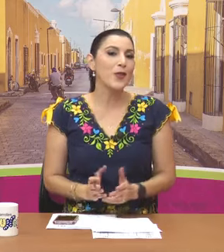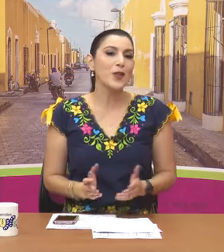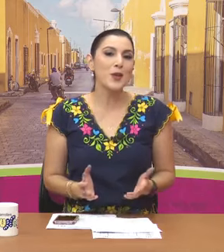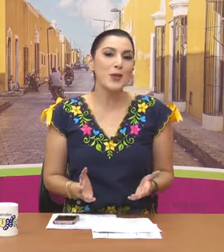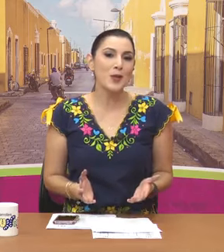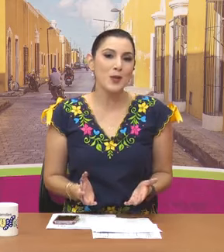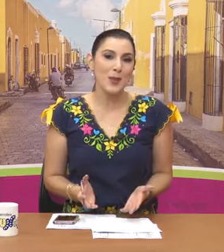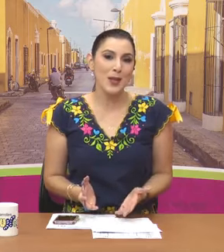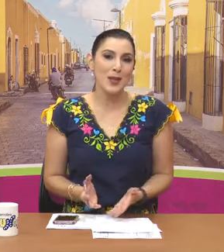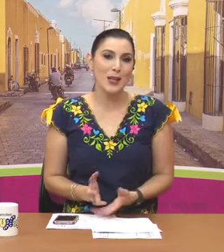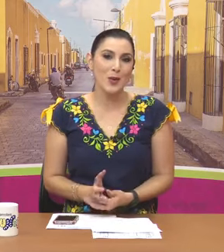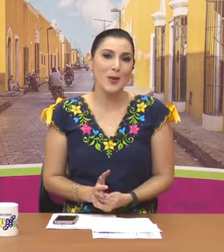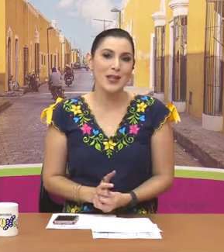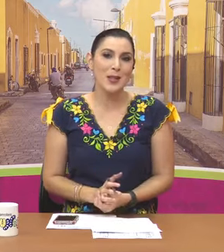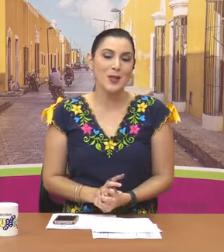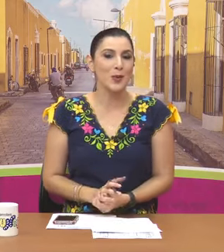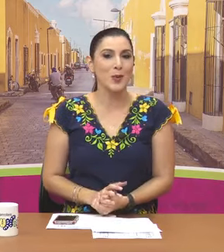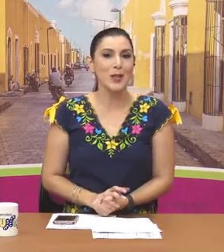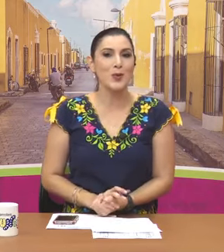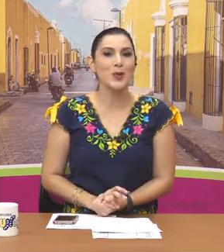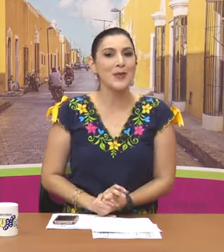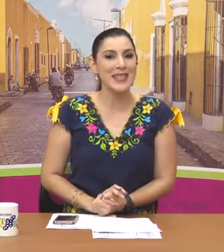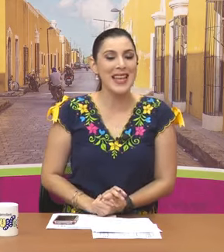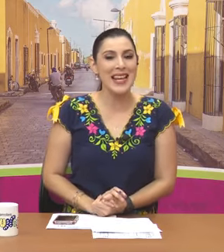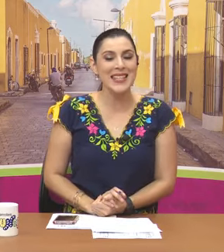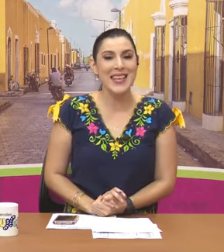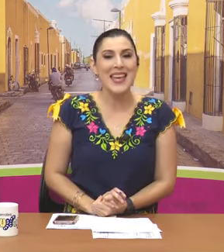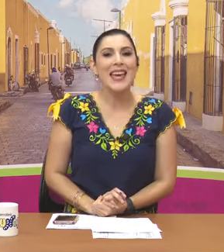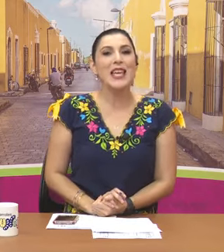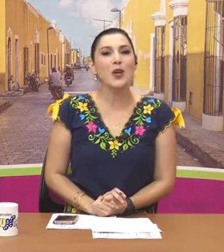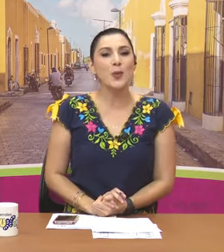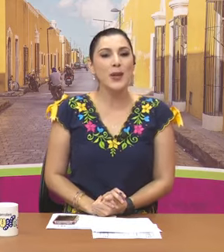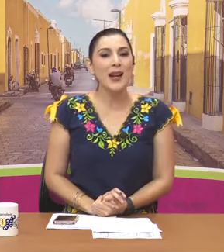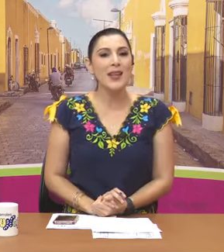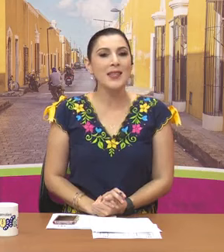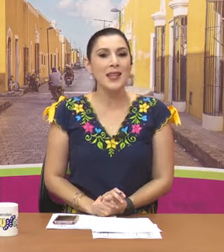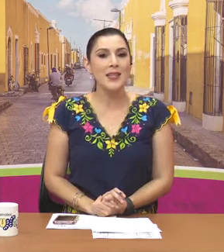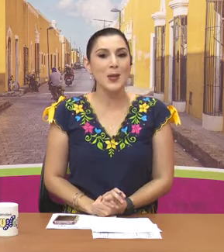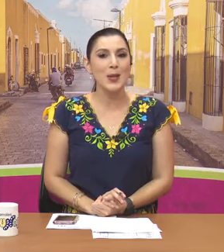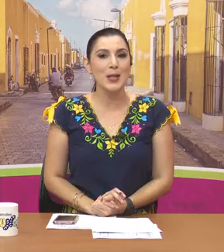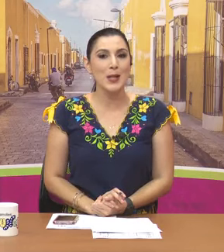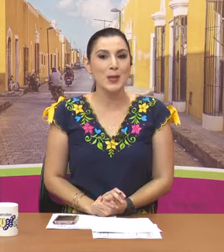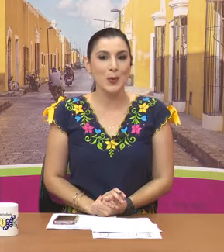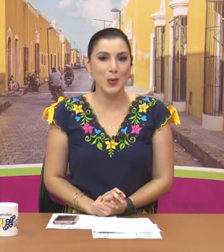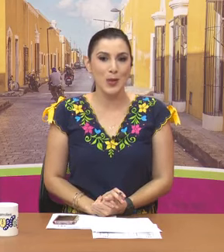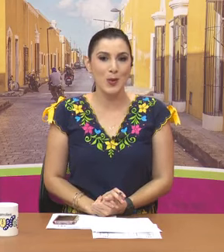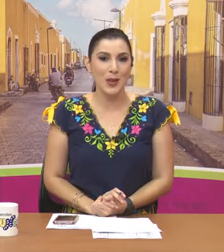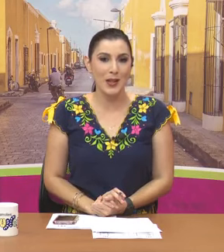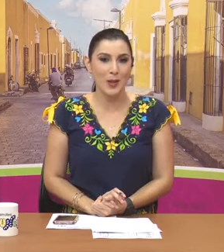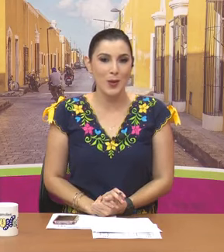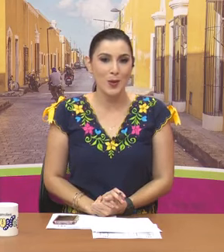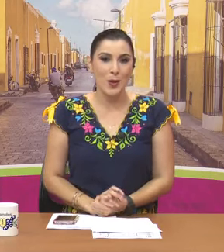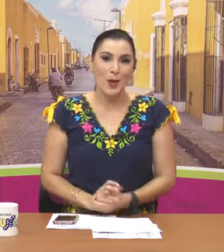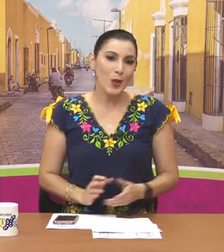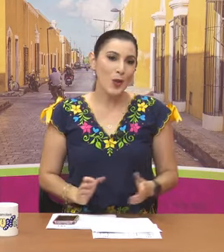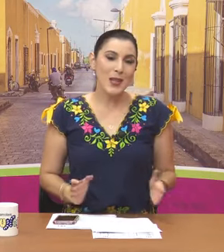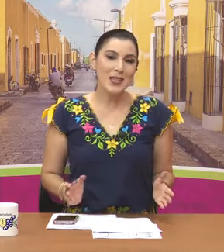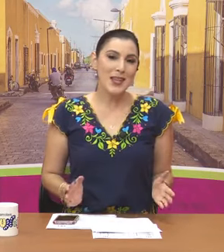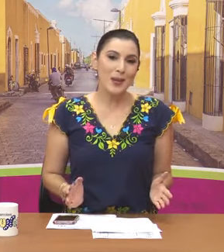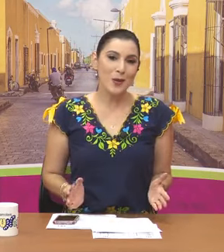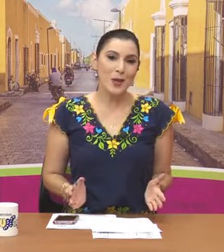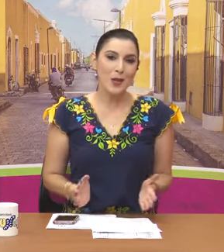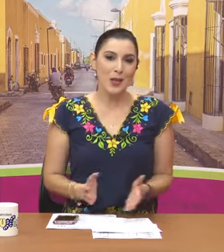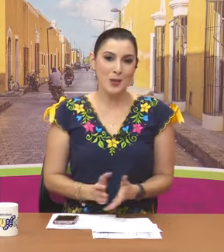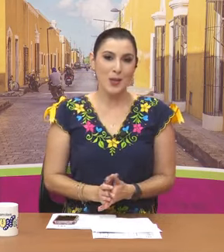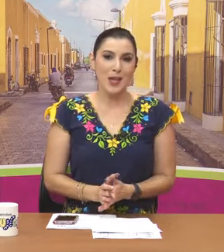de difundir nuestros medios las obras de los autores universales e incorporar las creaciones de los autores yucatecos. Todo